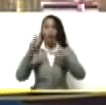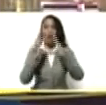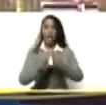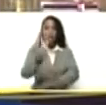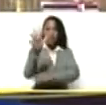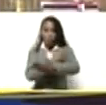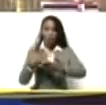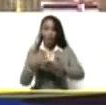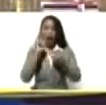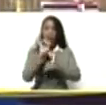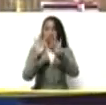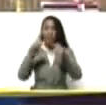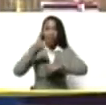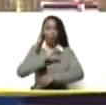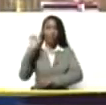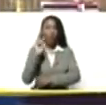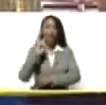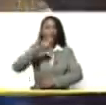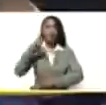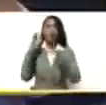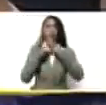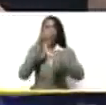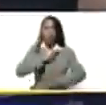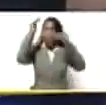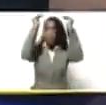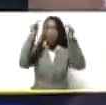cierto ah